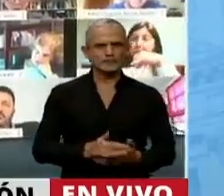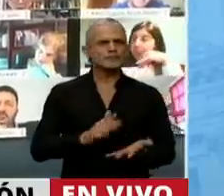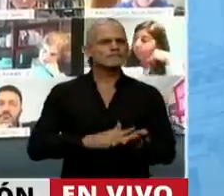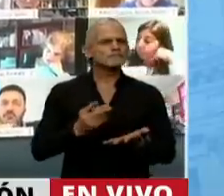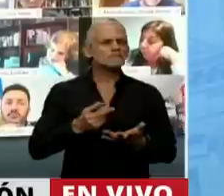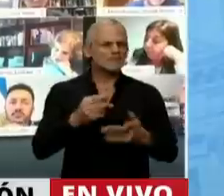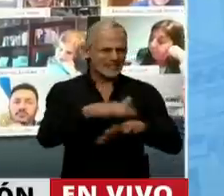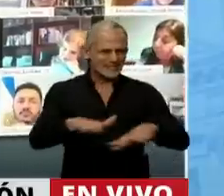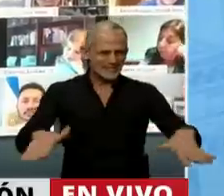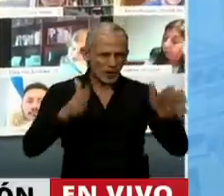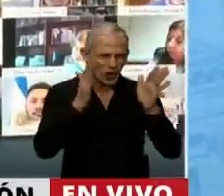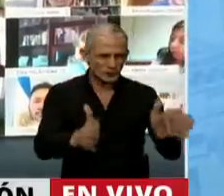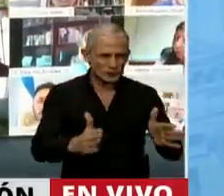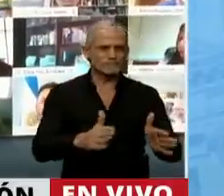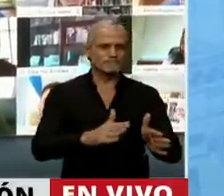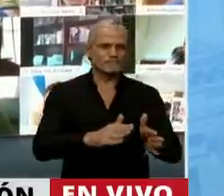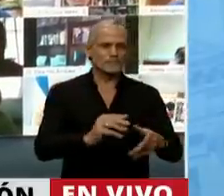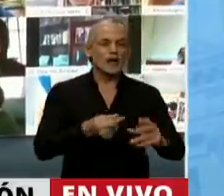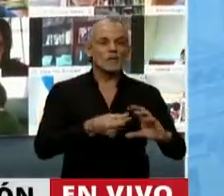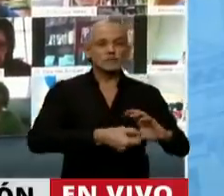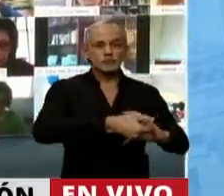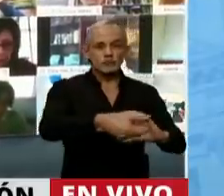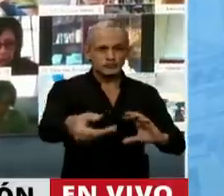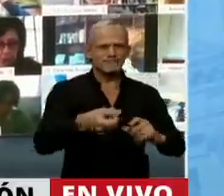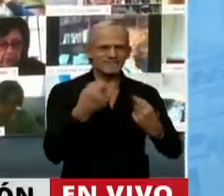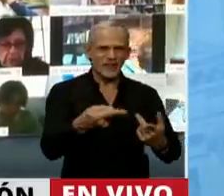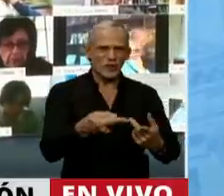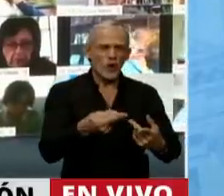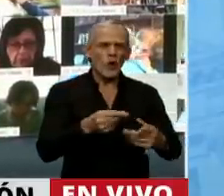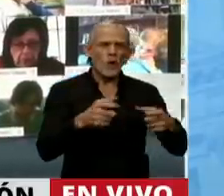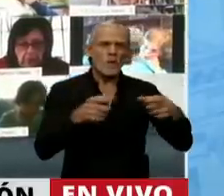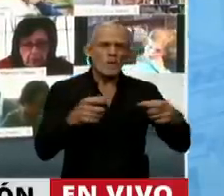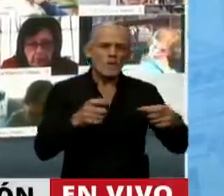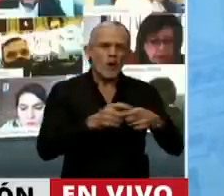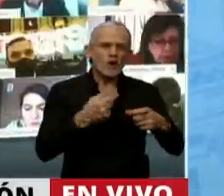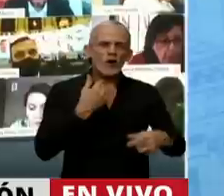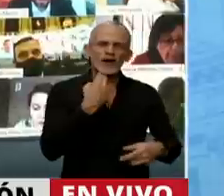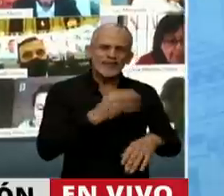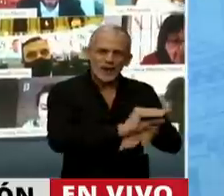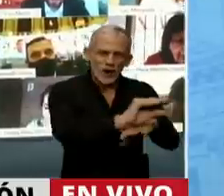Con respecto a niñez, el bono, se dio un bono de la asignación universal por hijo,